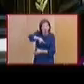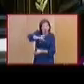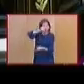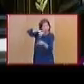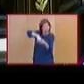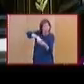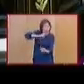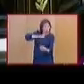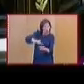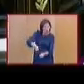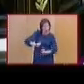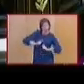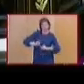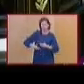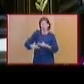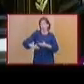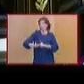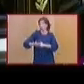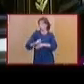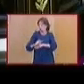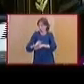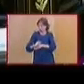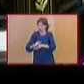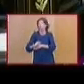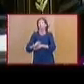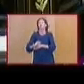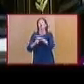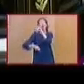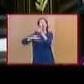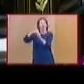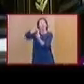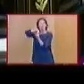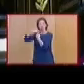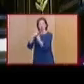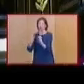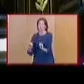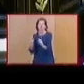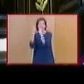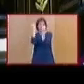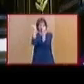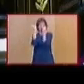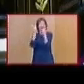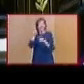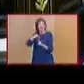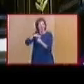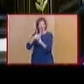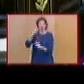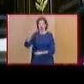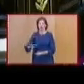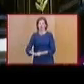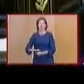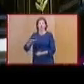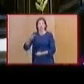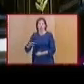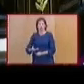en breves horas para recuperar una situación que, sin duda alguna, tiene una enorme importancia. Me importa y me